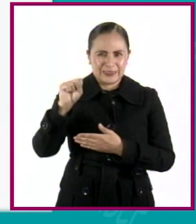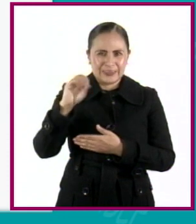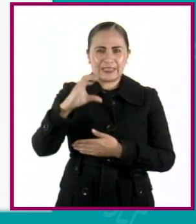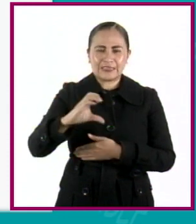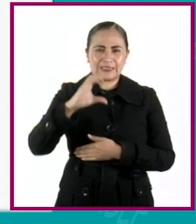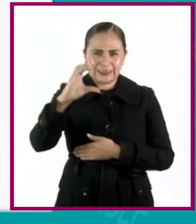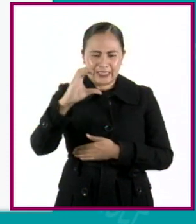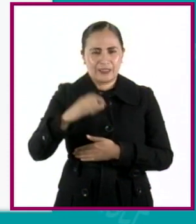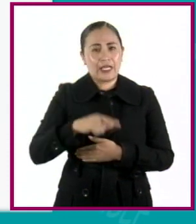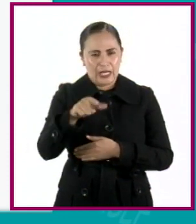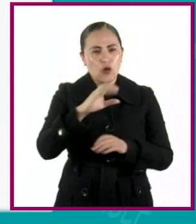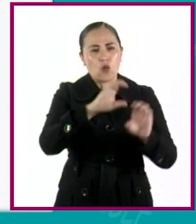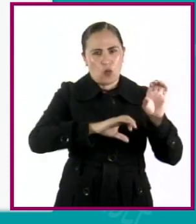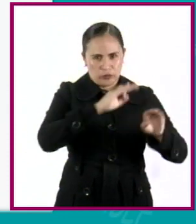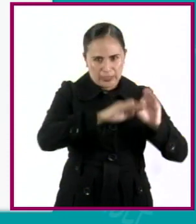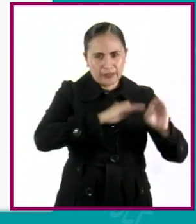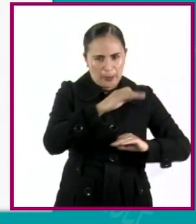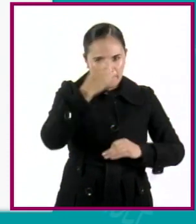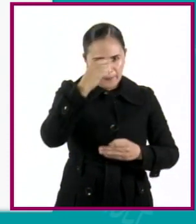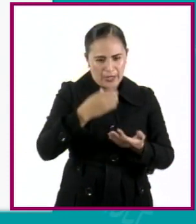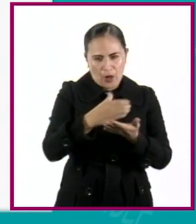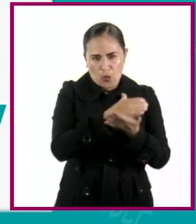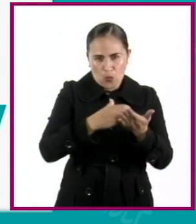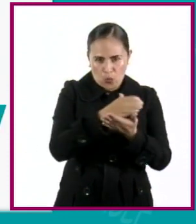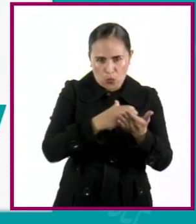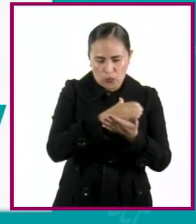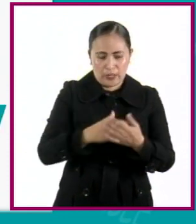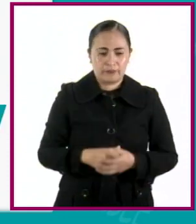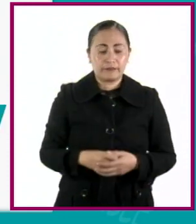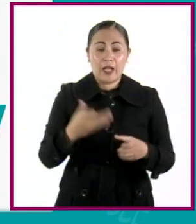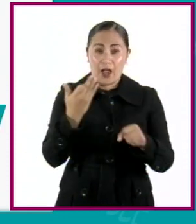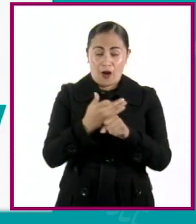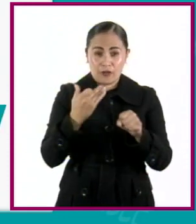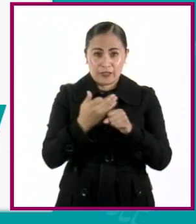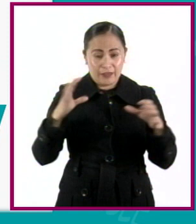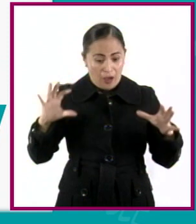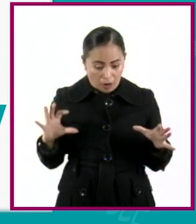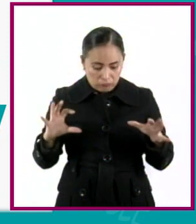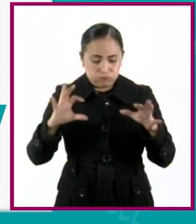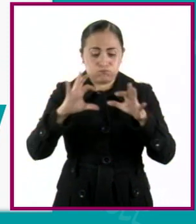Pues indudablemente hay una bifurcación o un